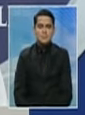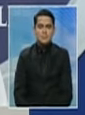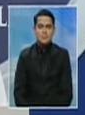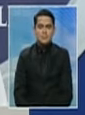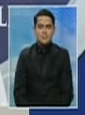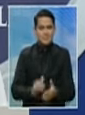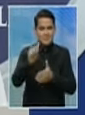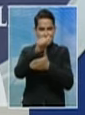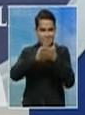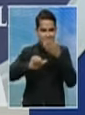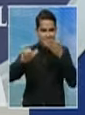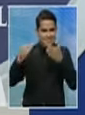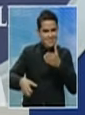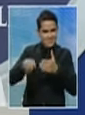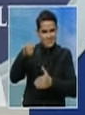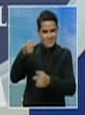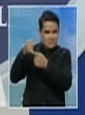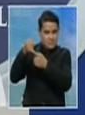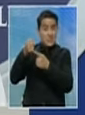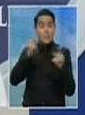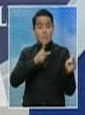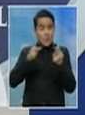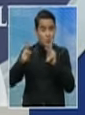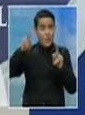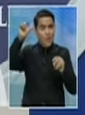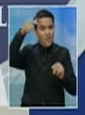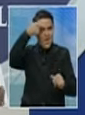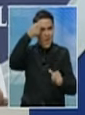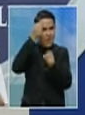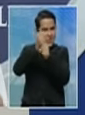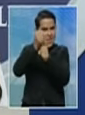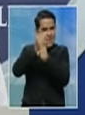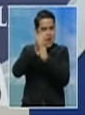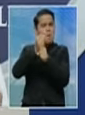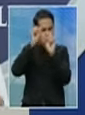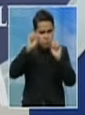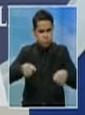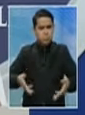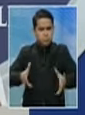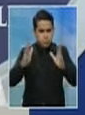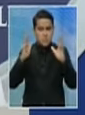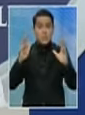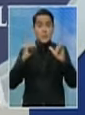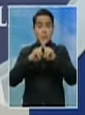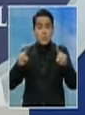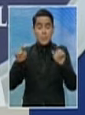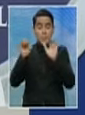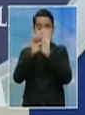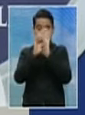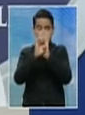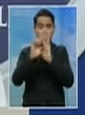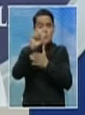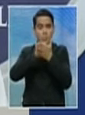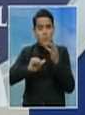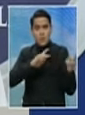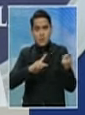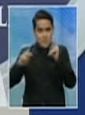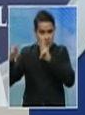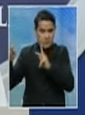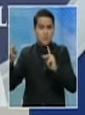Excepciones a la circulación de funcionarios públicos. Pueden circular las personas que integran las instituciones que